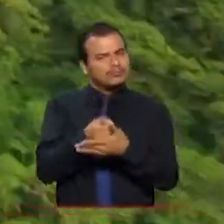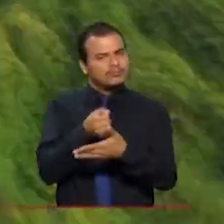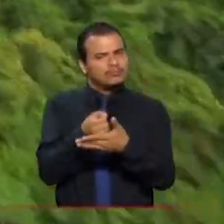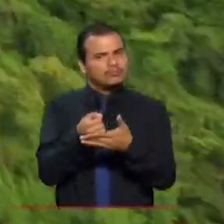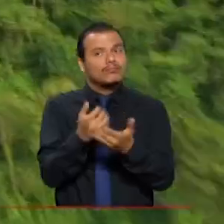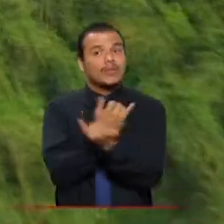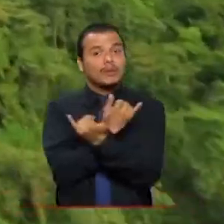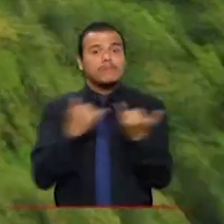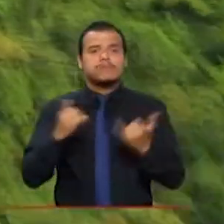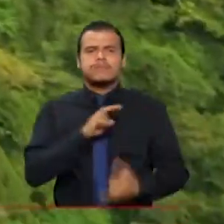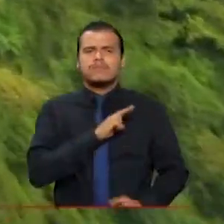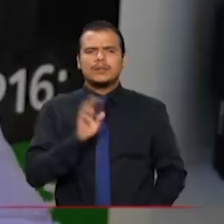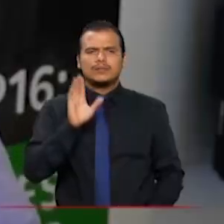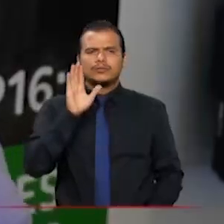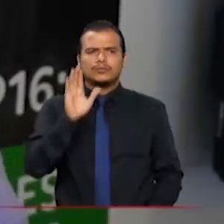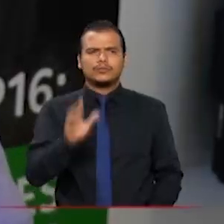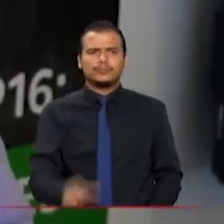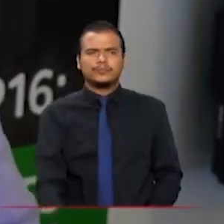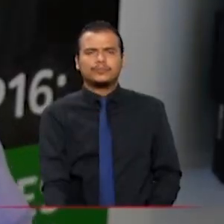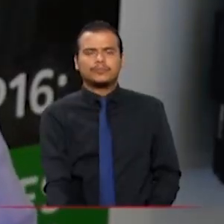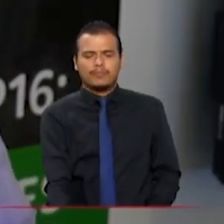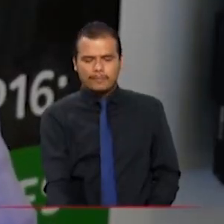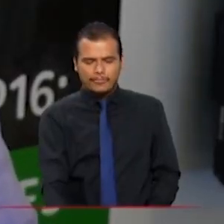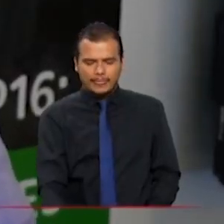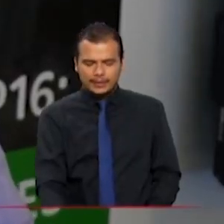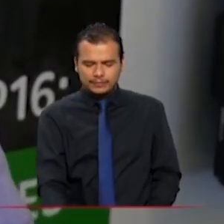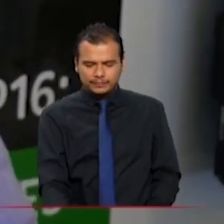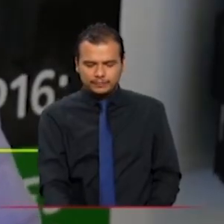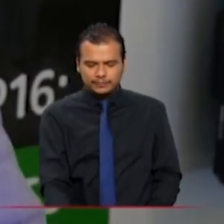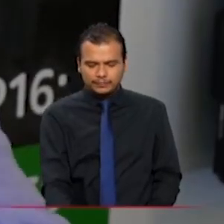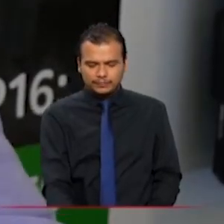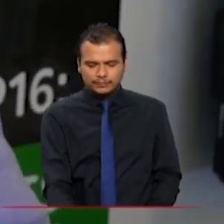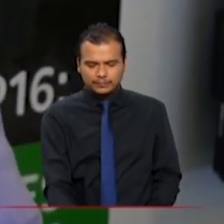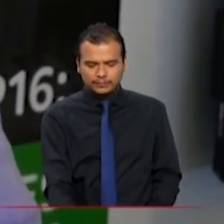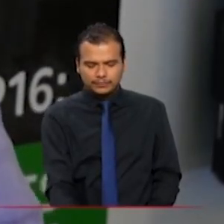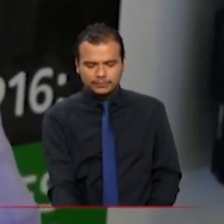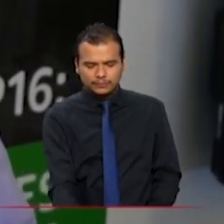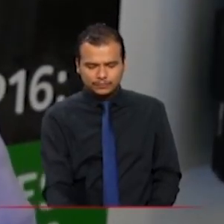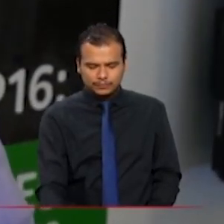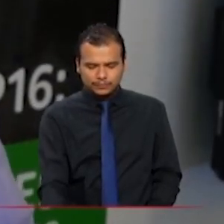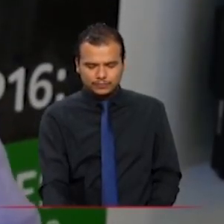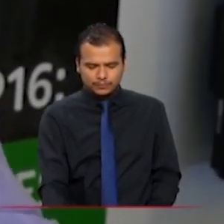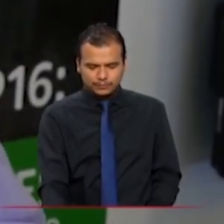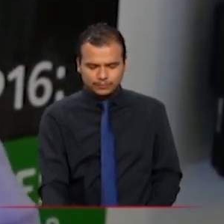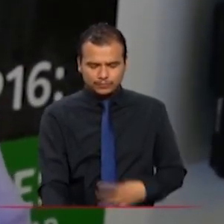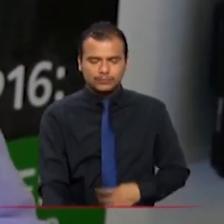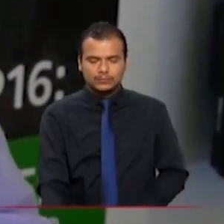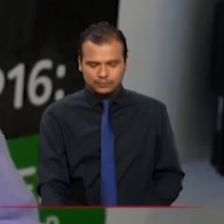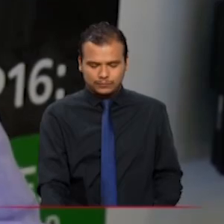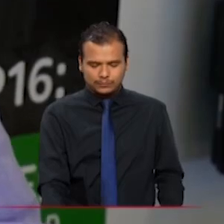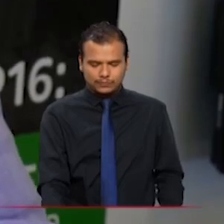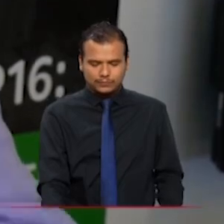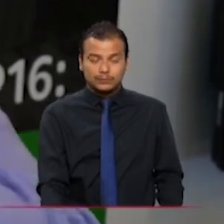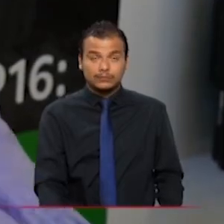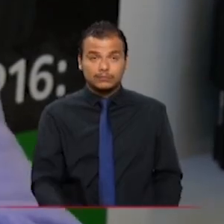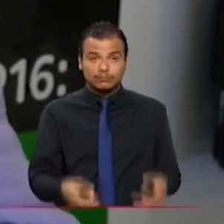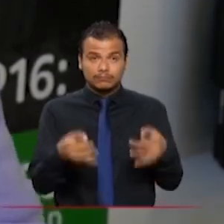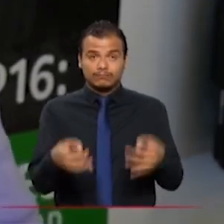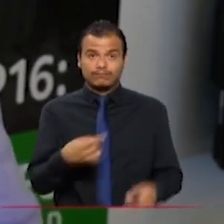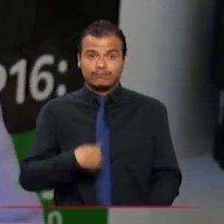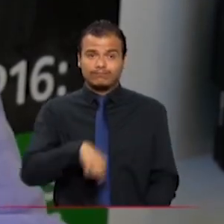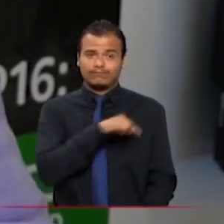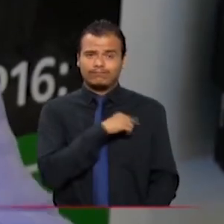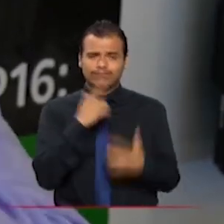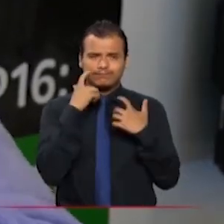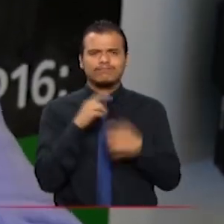región como el Valle del Cauca. Nosotros somos un departamento privilegiado. Ser hoy el primer departamento en sostenibilidad del país es por todo el